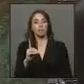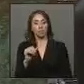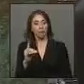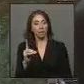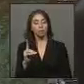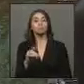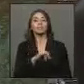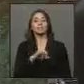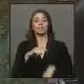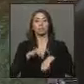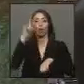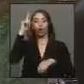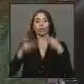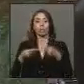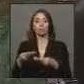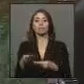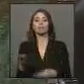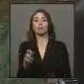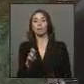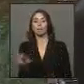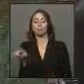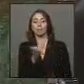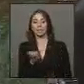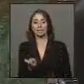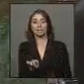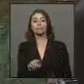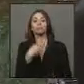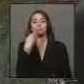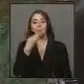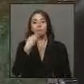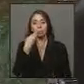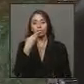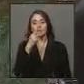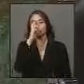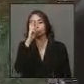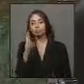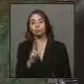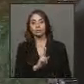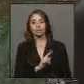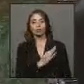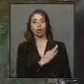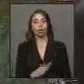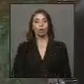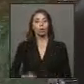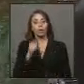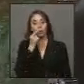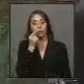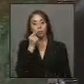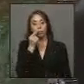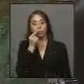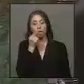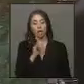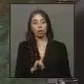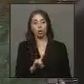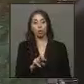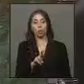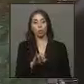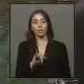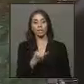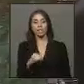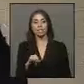Continuando con la hora de incidente del Partido Socialista, le ofrezco la palabra al honorable señor diputado don Cristian